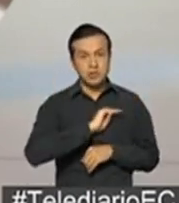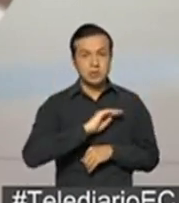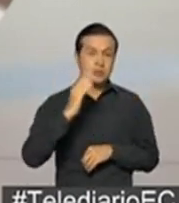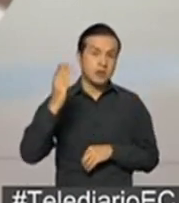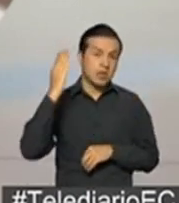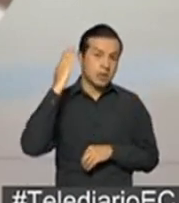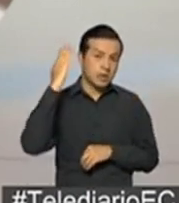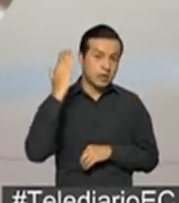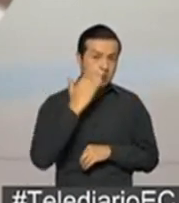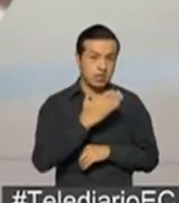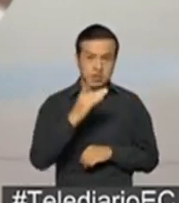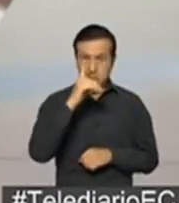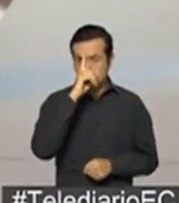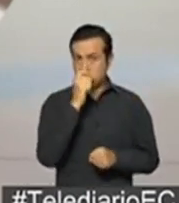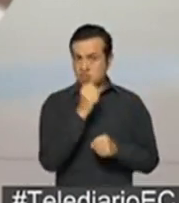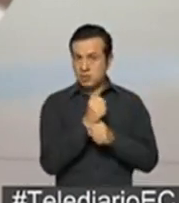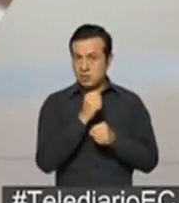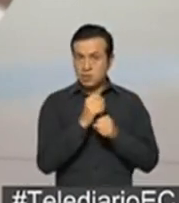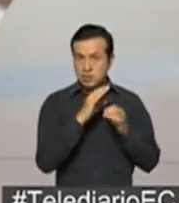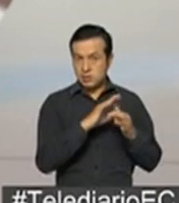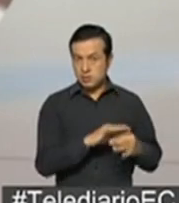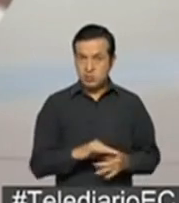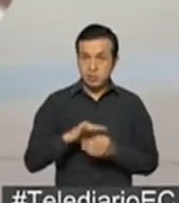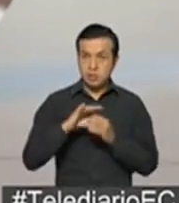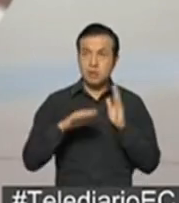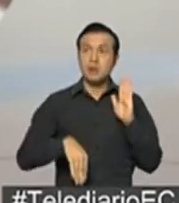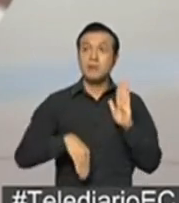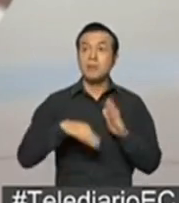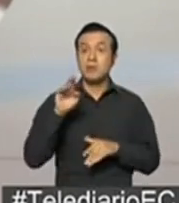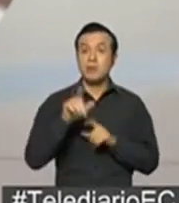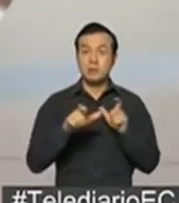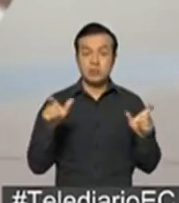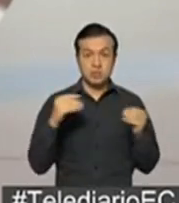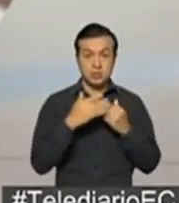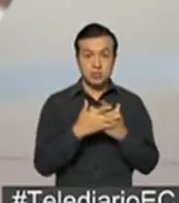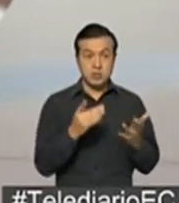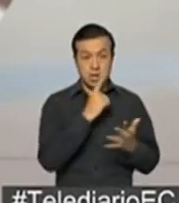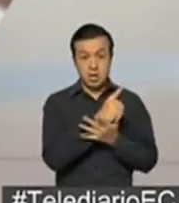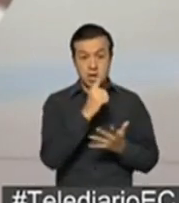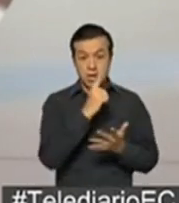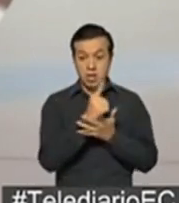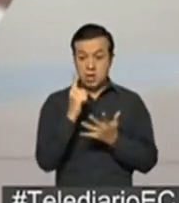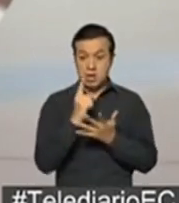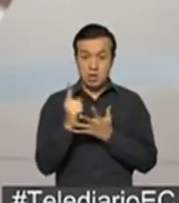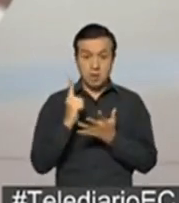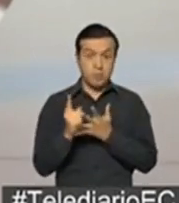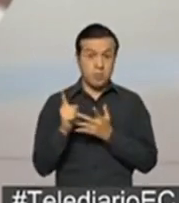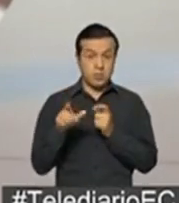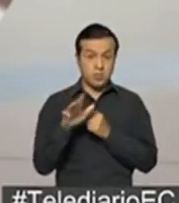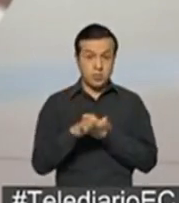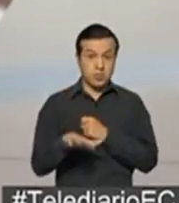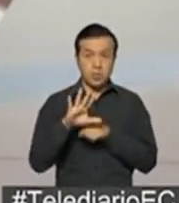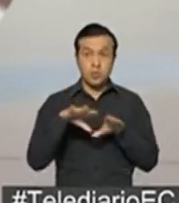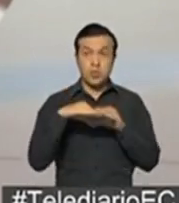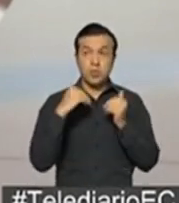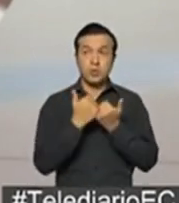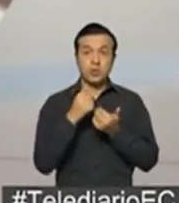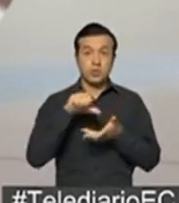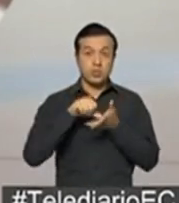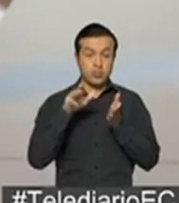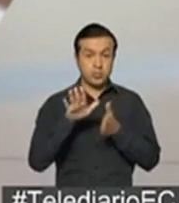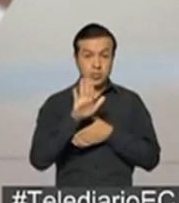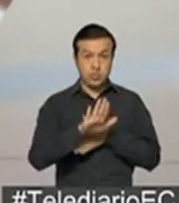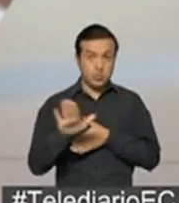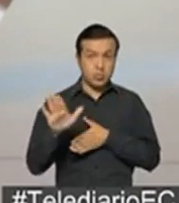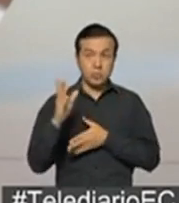alcaldes, porque es un trabajo en conjunto, y sobre todo la ciudadanía. Cada uno de estos pueblos mágicos tiene un comité ciudadano que es